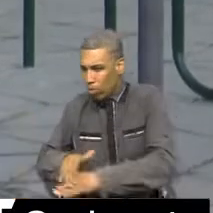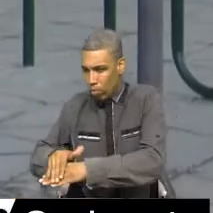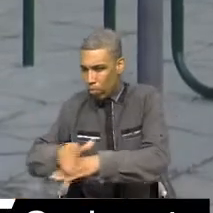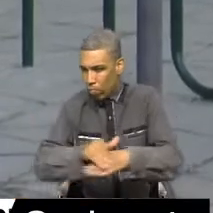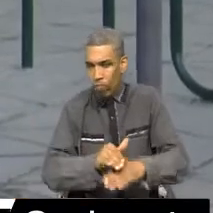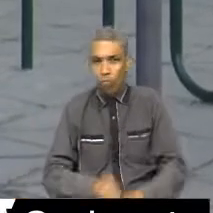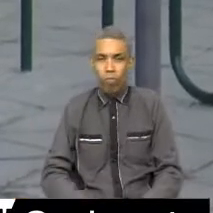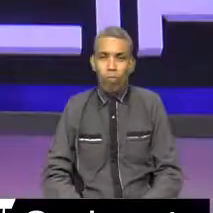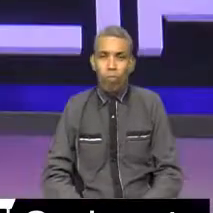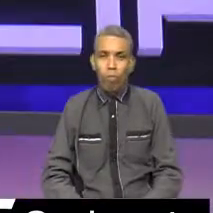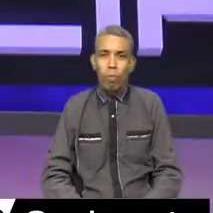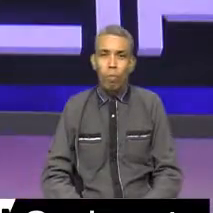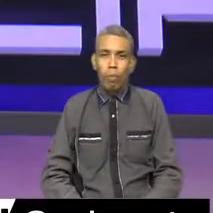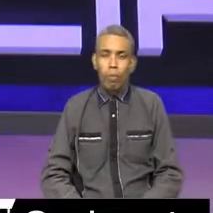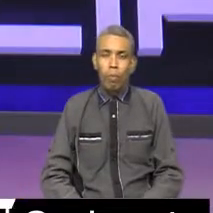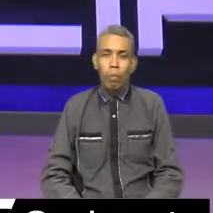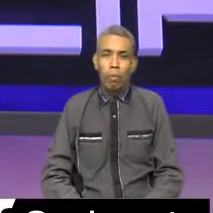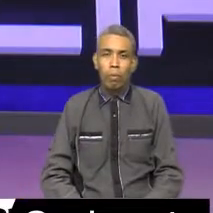niños.